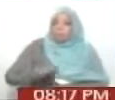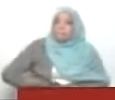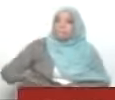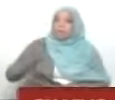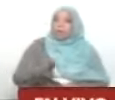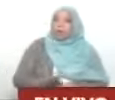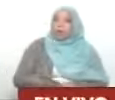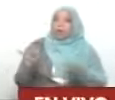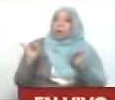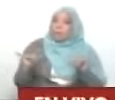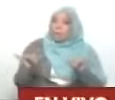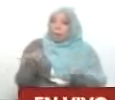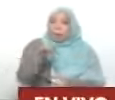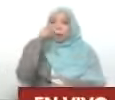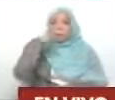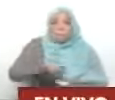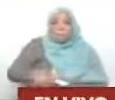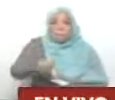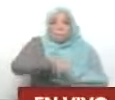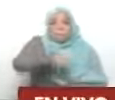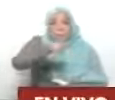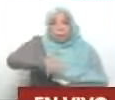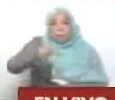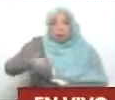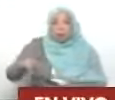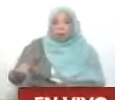siete transformaciones.